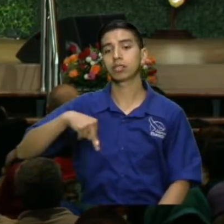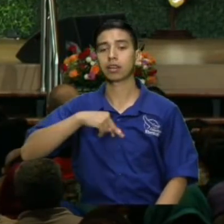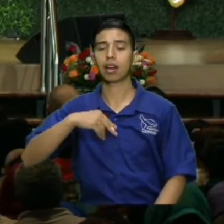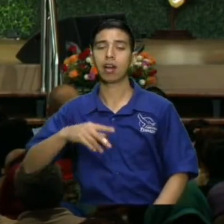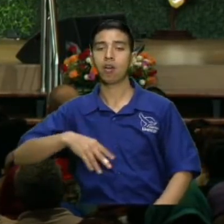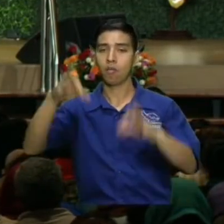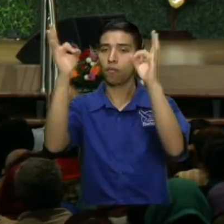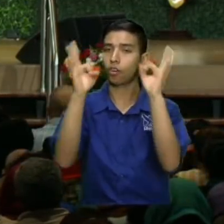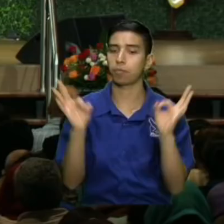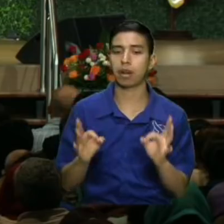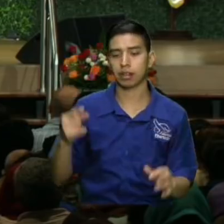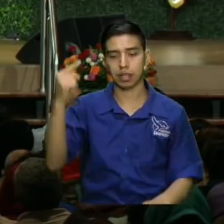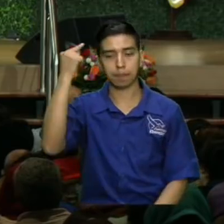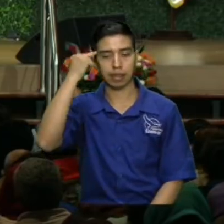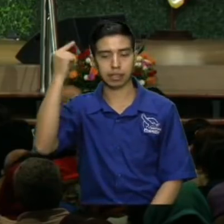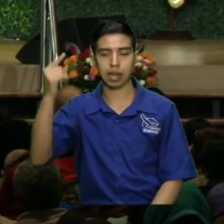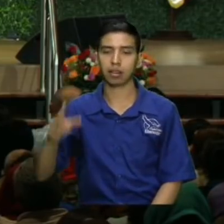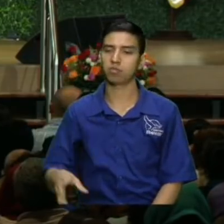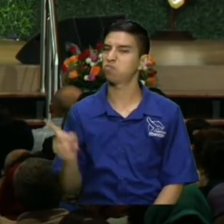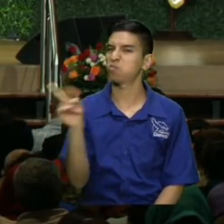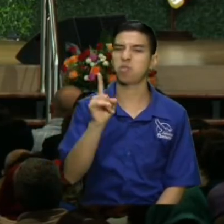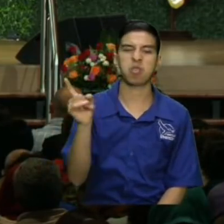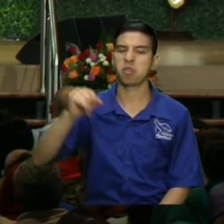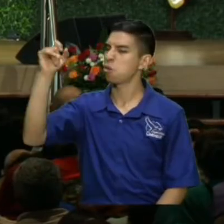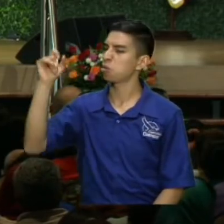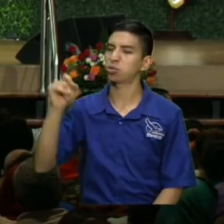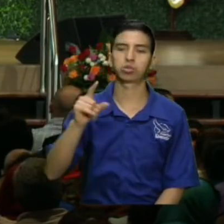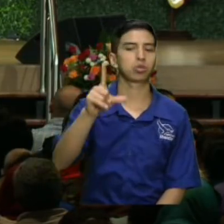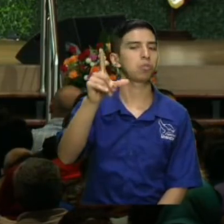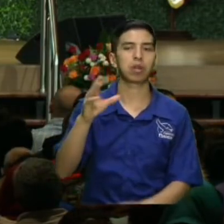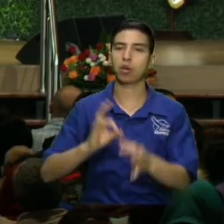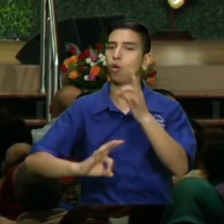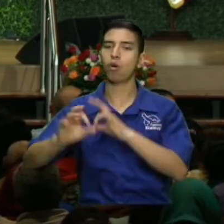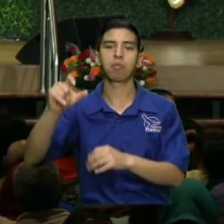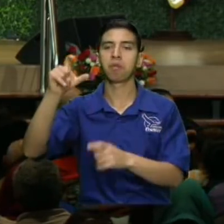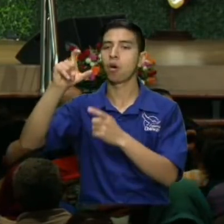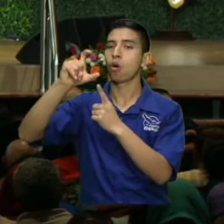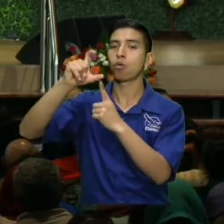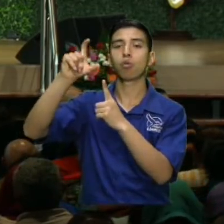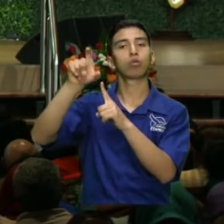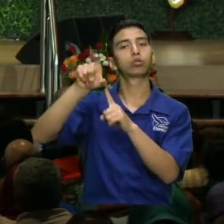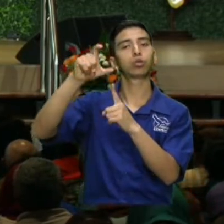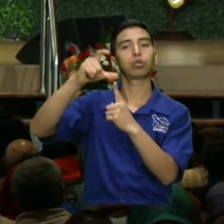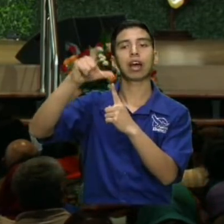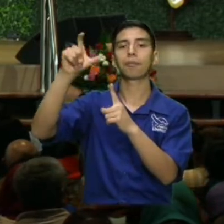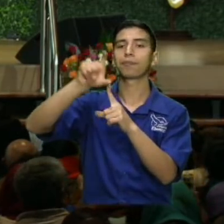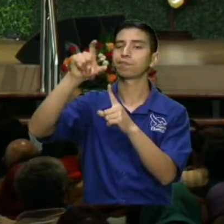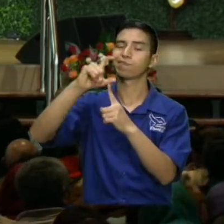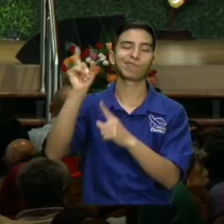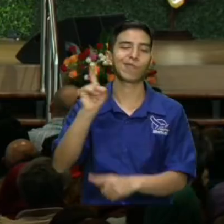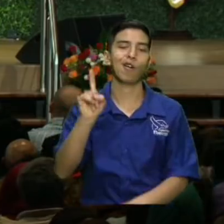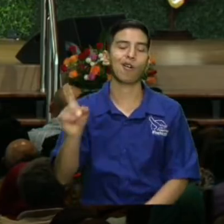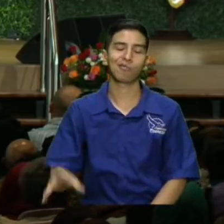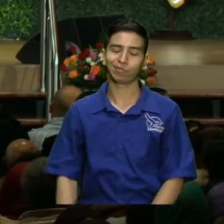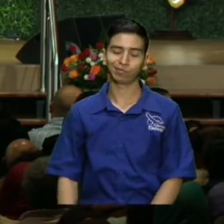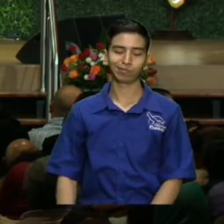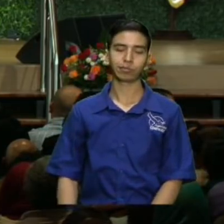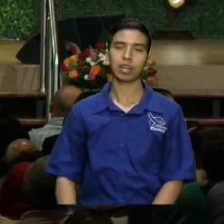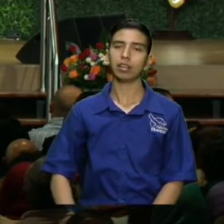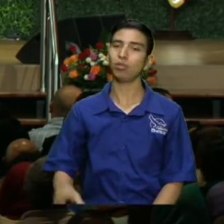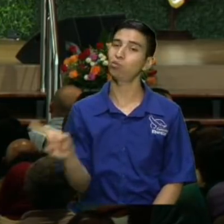costumbre, ni a una tradición, sino que de acuerdo al pensamiento divino. No de acuerdo a lo que piensa